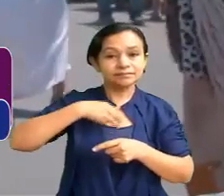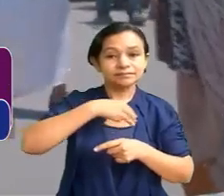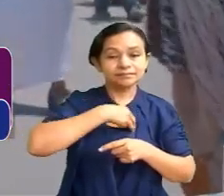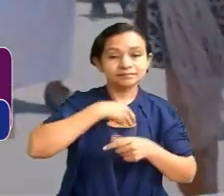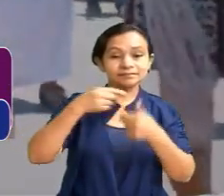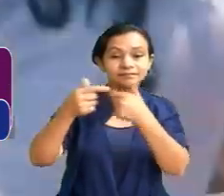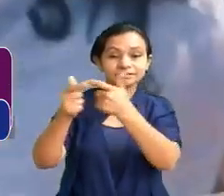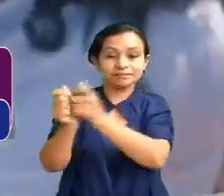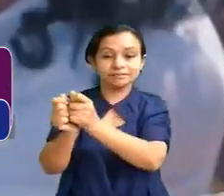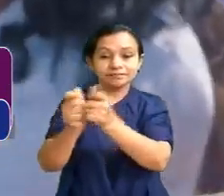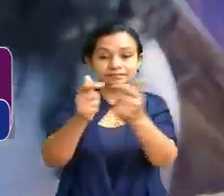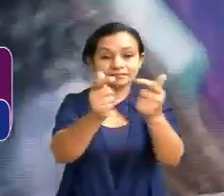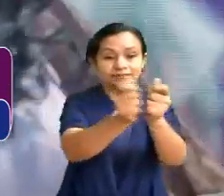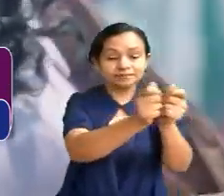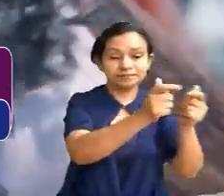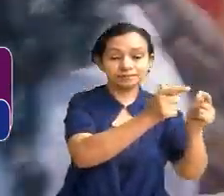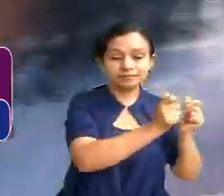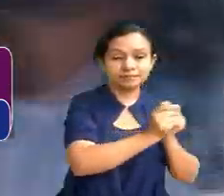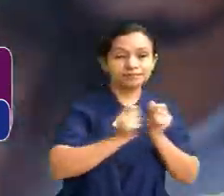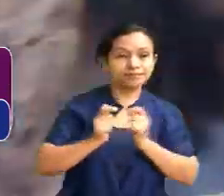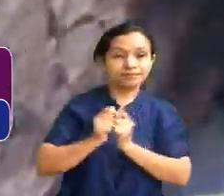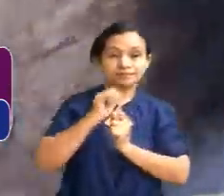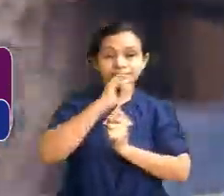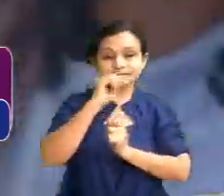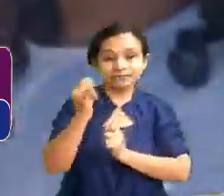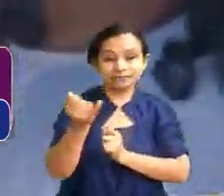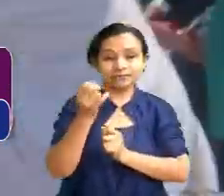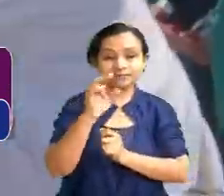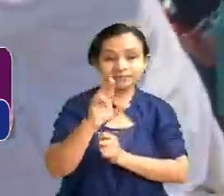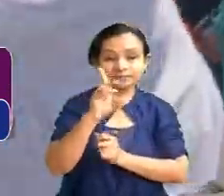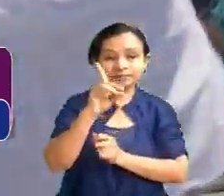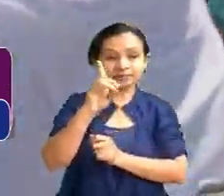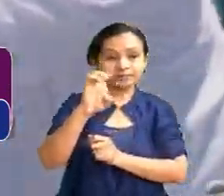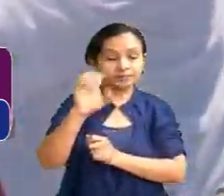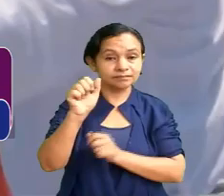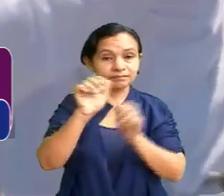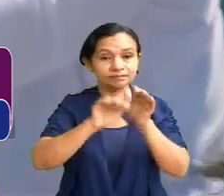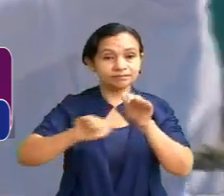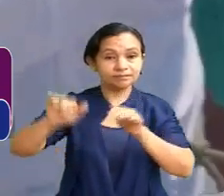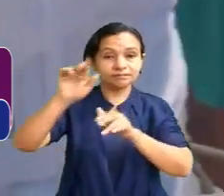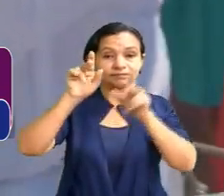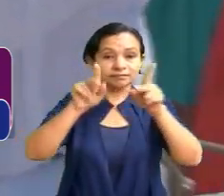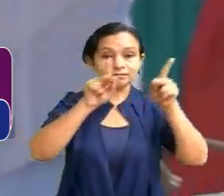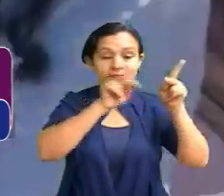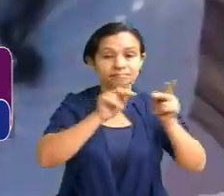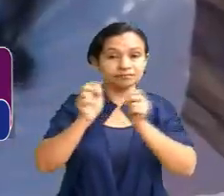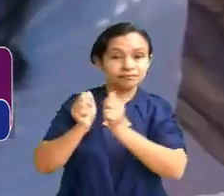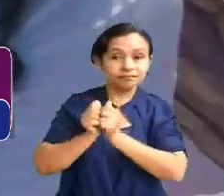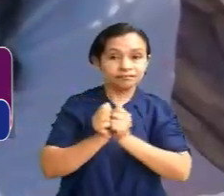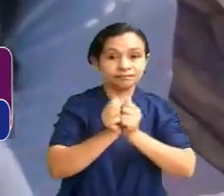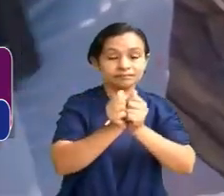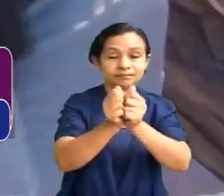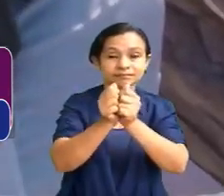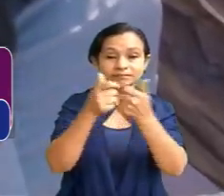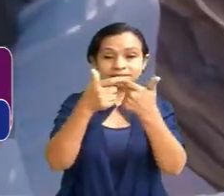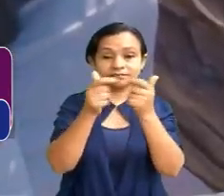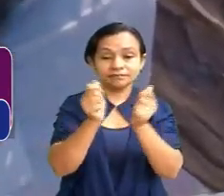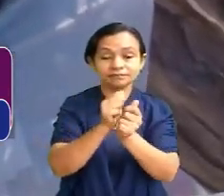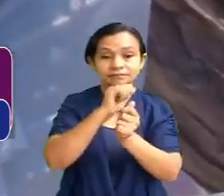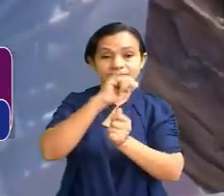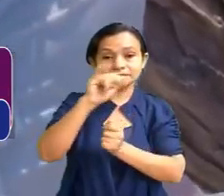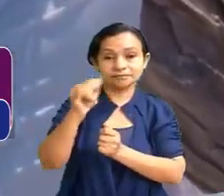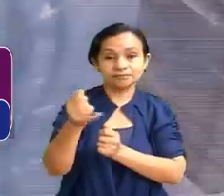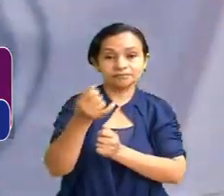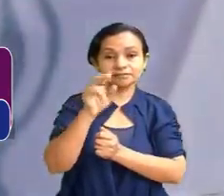grupo verdad de la judea más todo el público en general que pueda llegar acompañando esto estos grupos de judea y toda la población